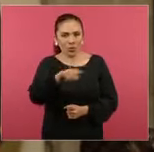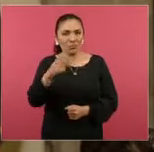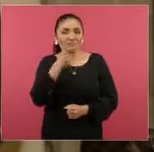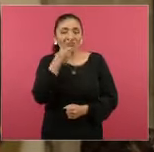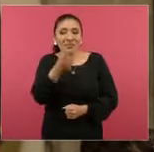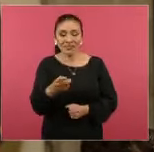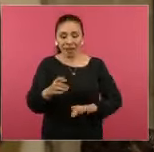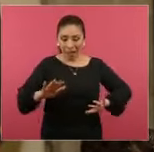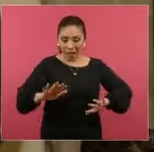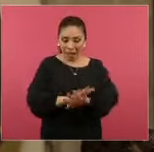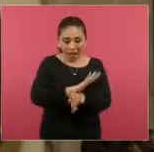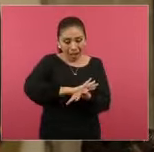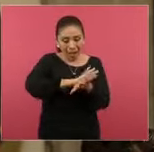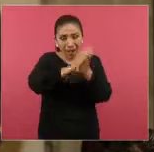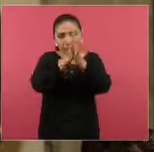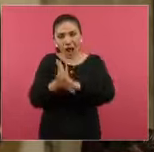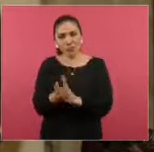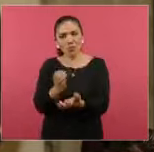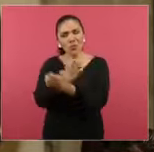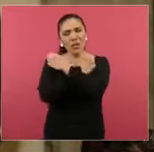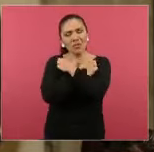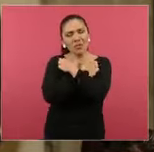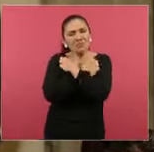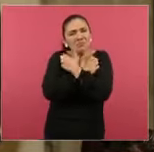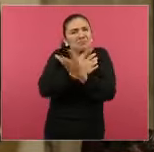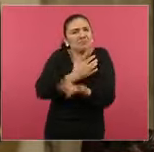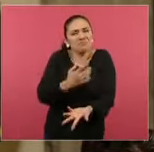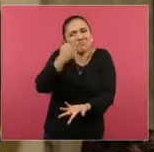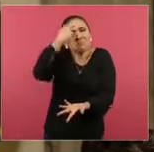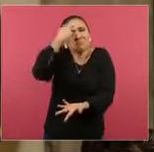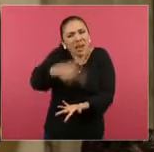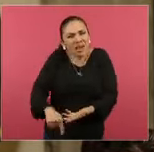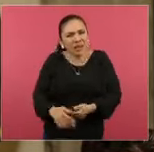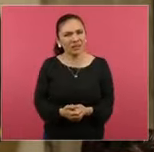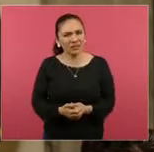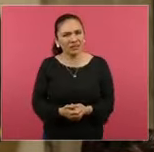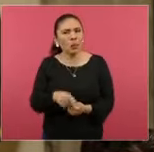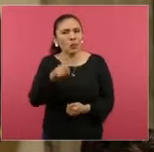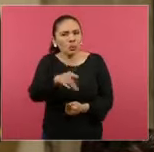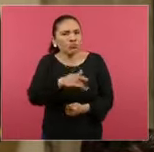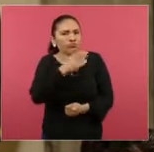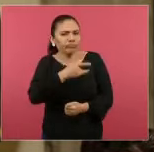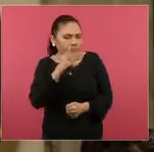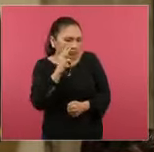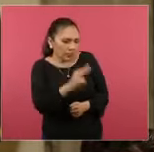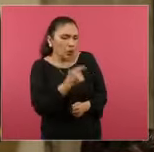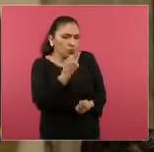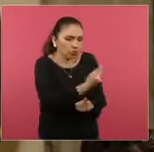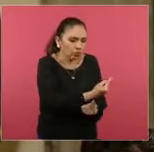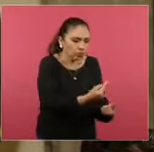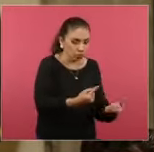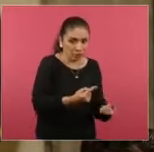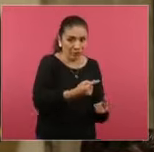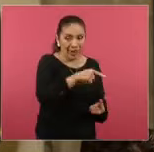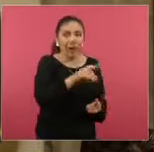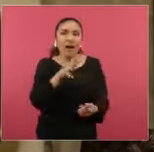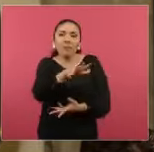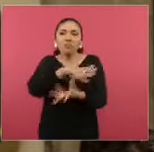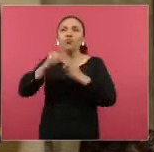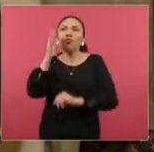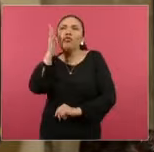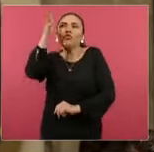de la educación? Ya nos explicaron que quieren transformar la educación, pero ¿cómo ven a los niños en un futuro